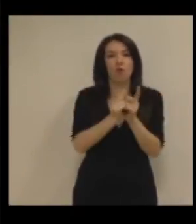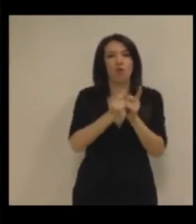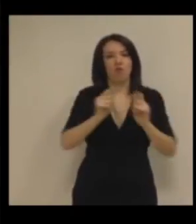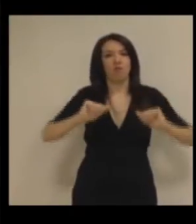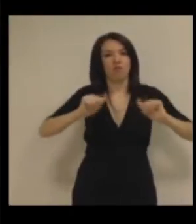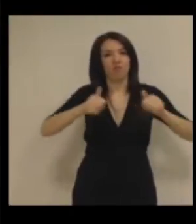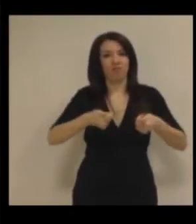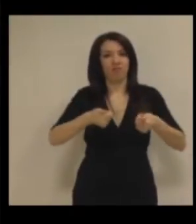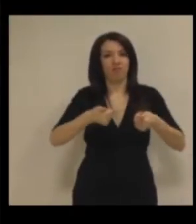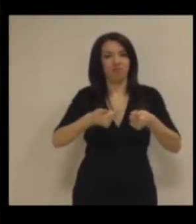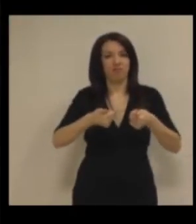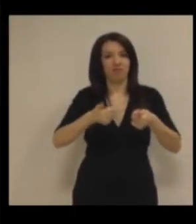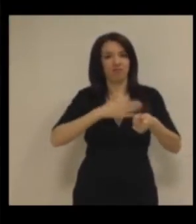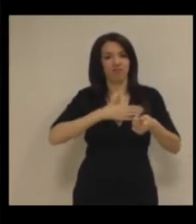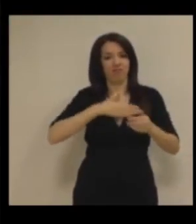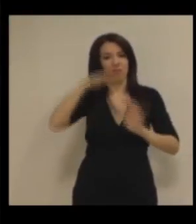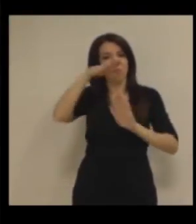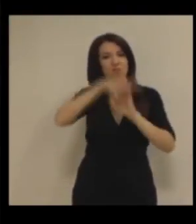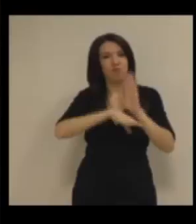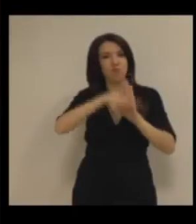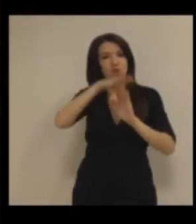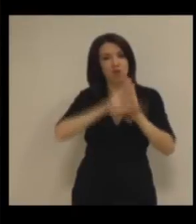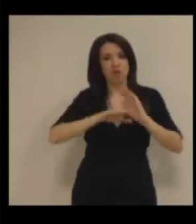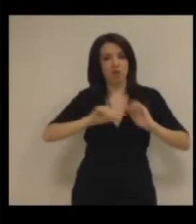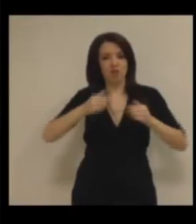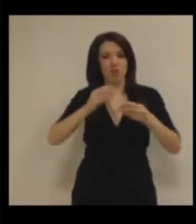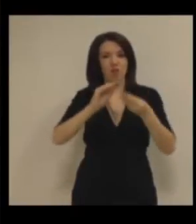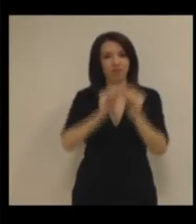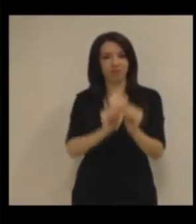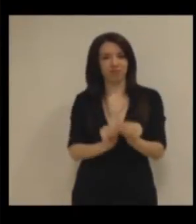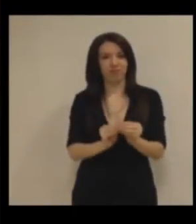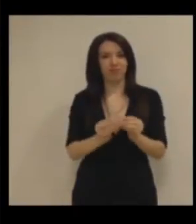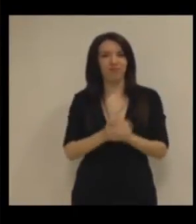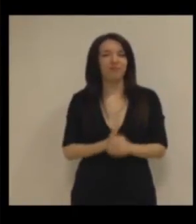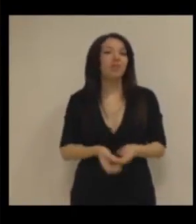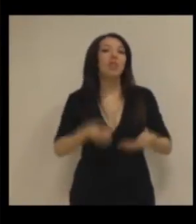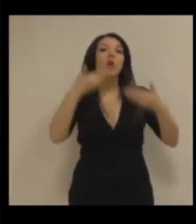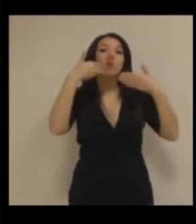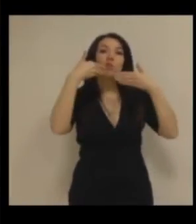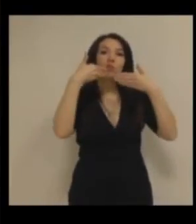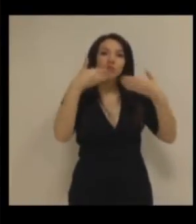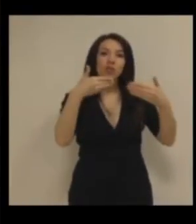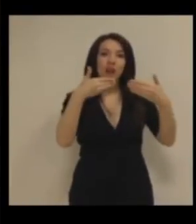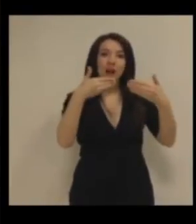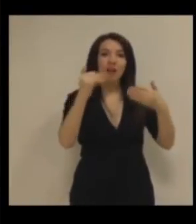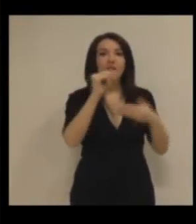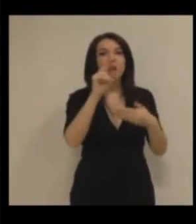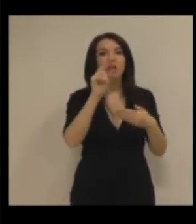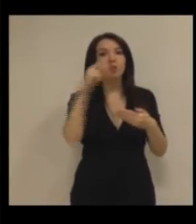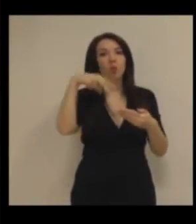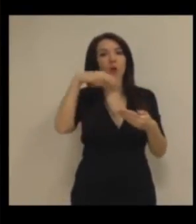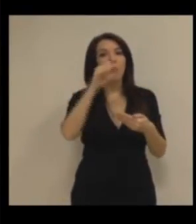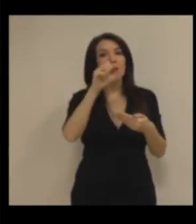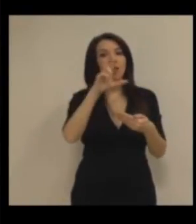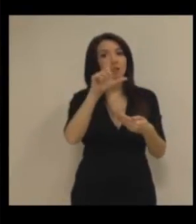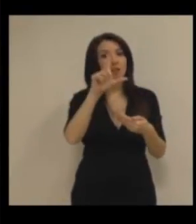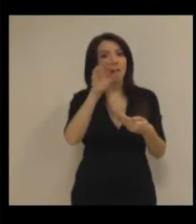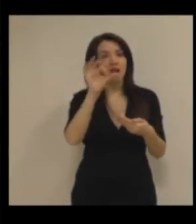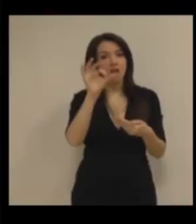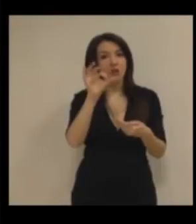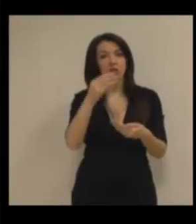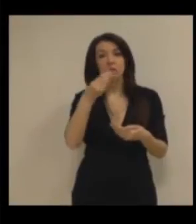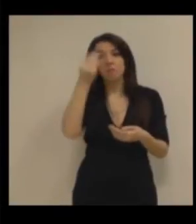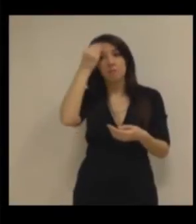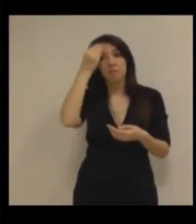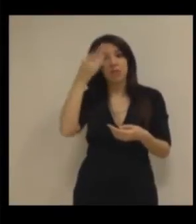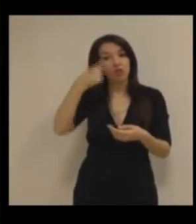introducción del proyecto que habéis puesto en marcha. Muchas gracias, Juan Carlos. Creo que en nombre de todos los que estamos aquí,